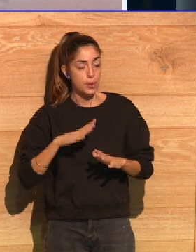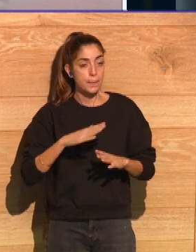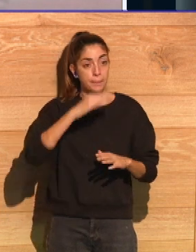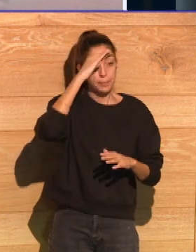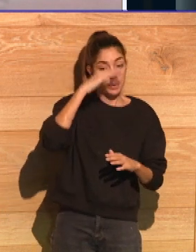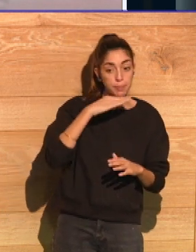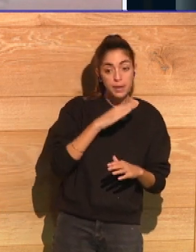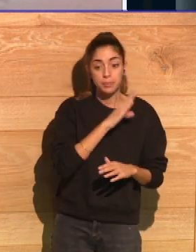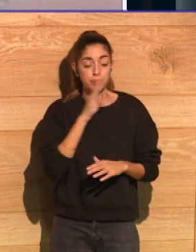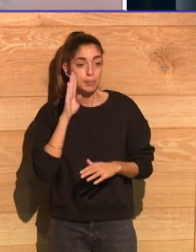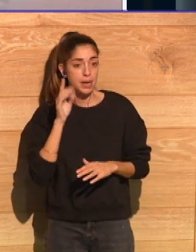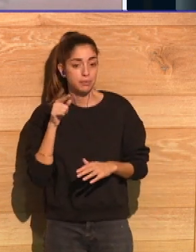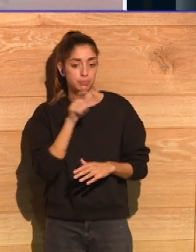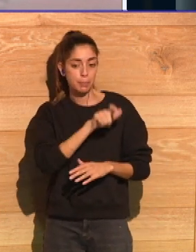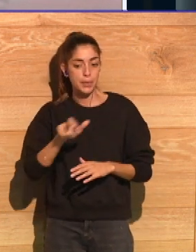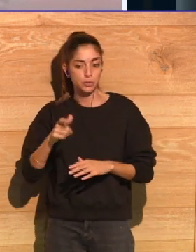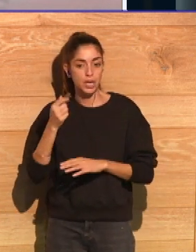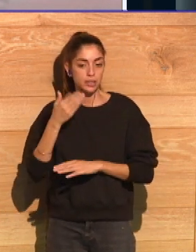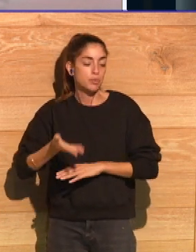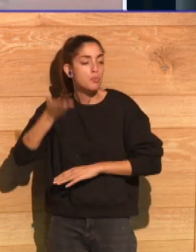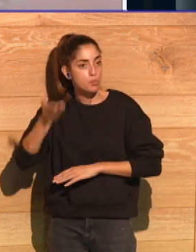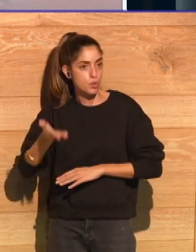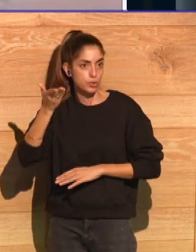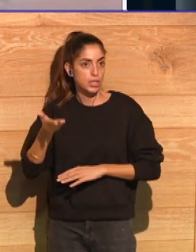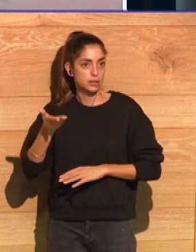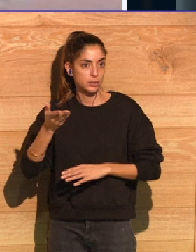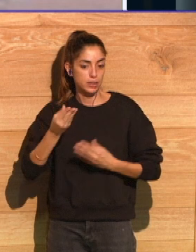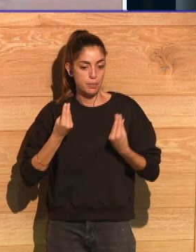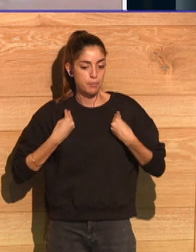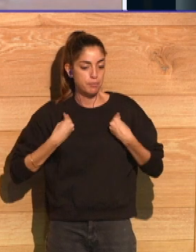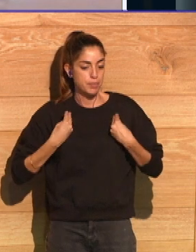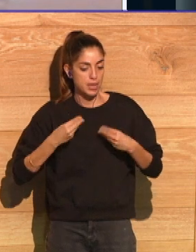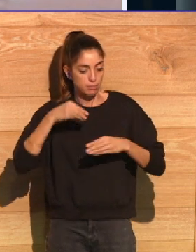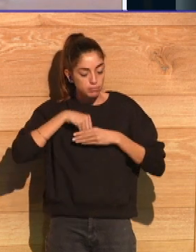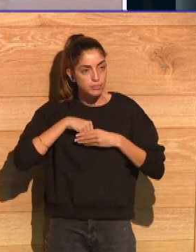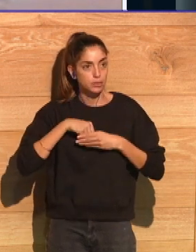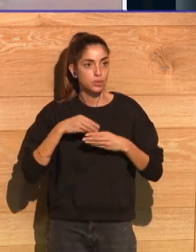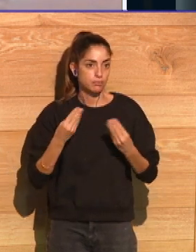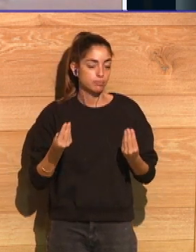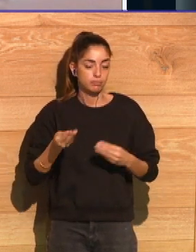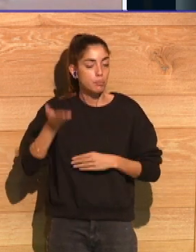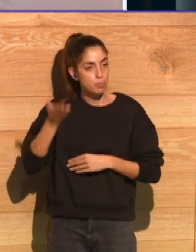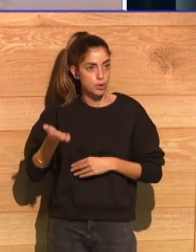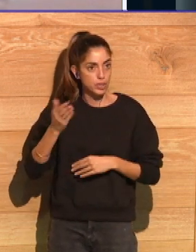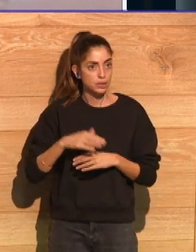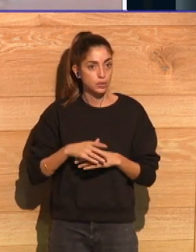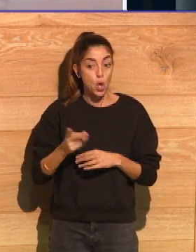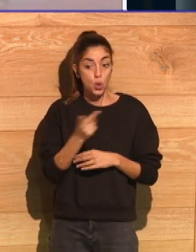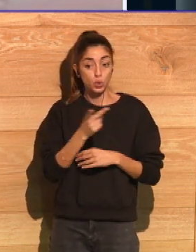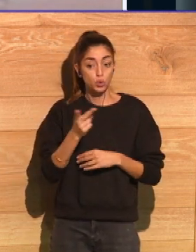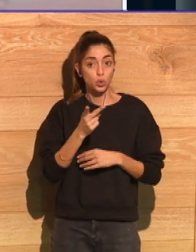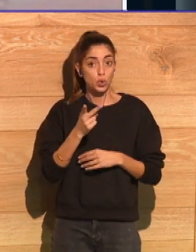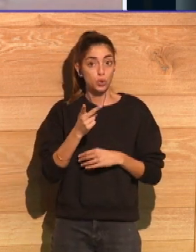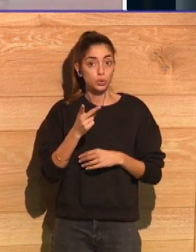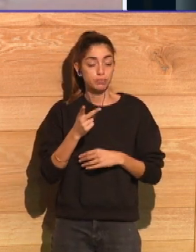potentes, son figuras muy potentes, muy poderosas en mi vida. Ambos me inspiraron